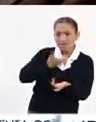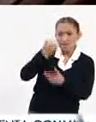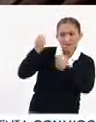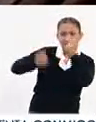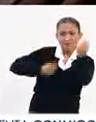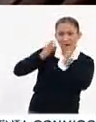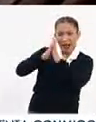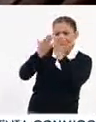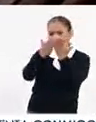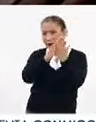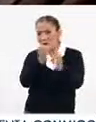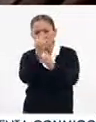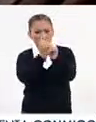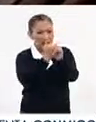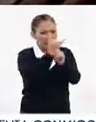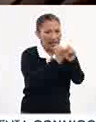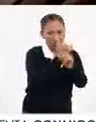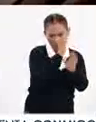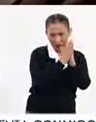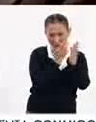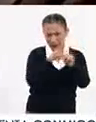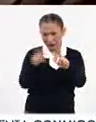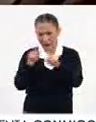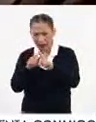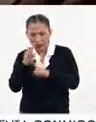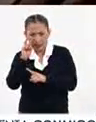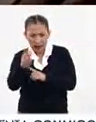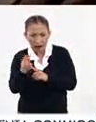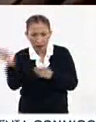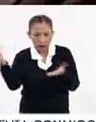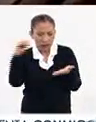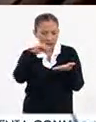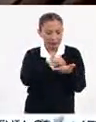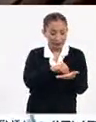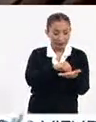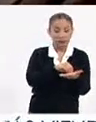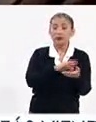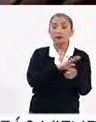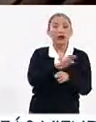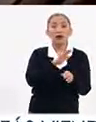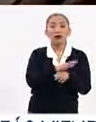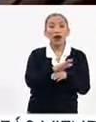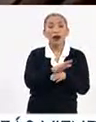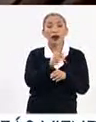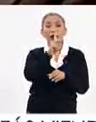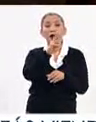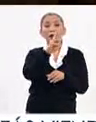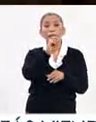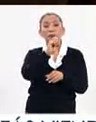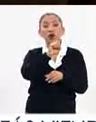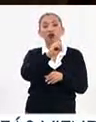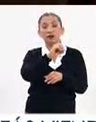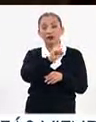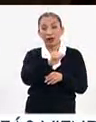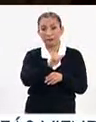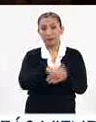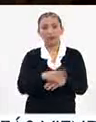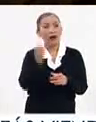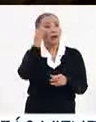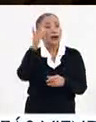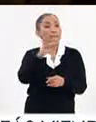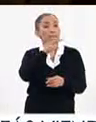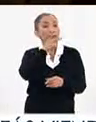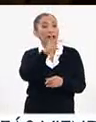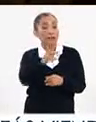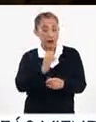la literatura, los estudios literarios, etcétera, y el agregado que le puso fue la prosa. Lo que se nos olvida es que la